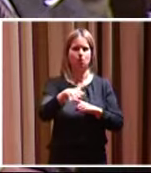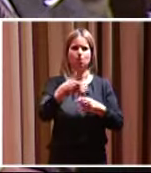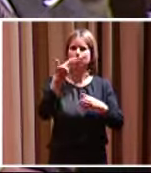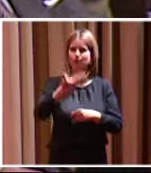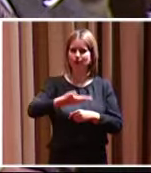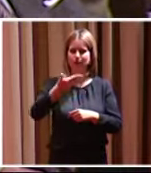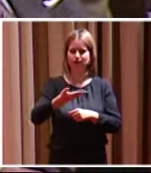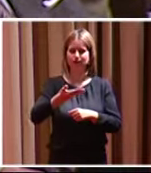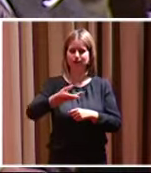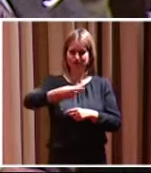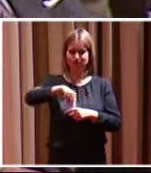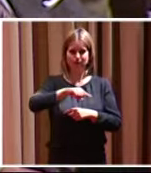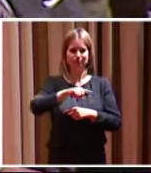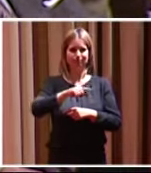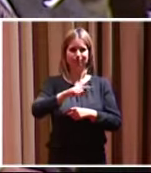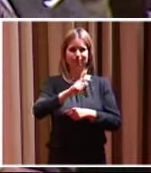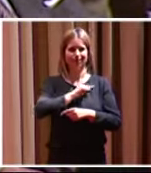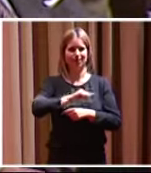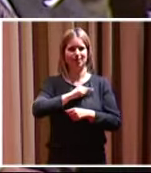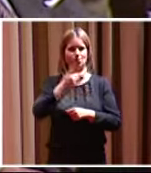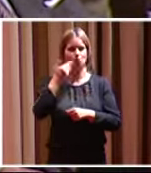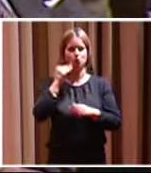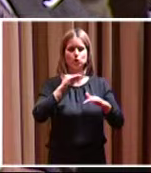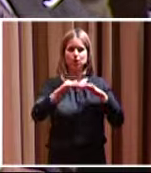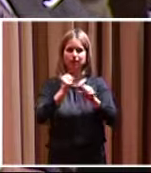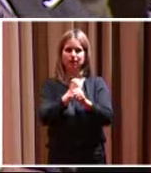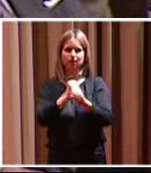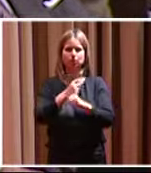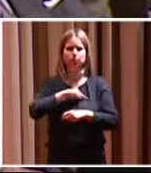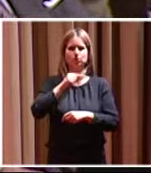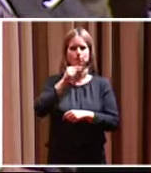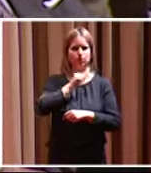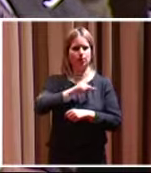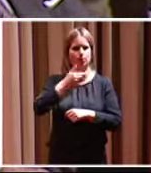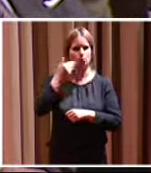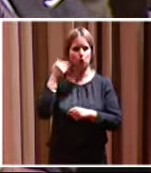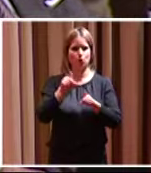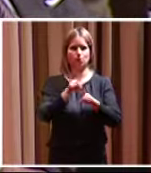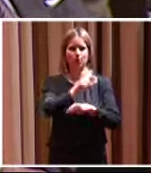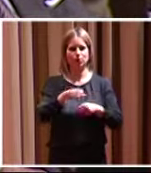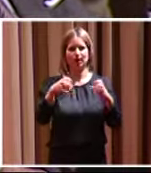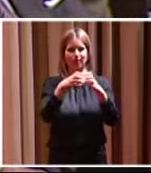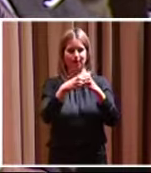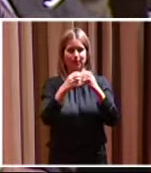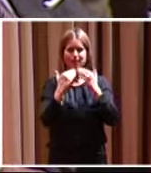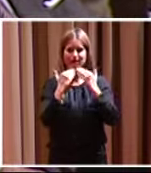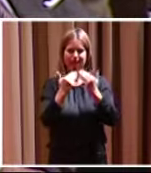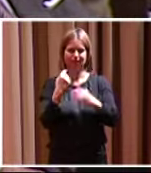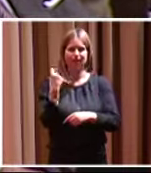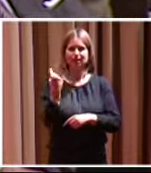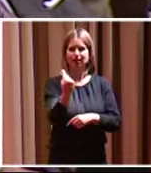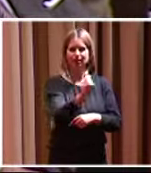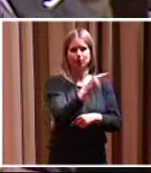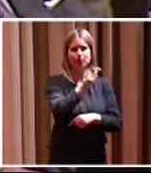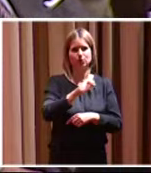importantes y nos llenan de orgullo vuestra actividad y trabajo como granadinos. Gracias a cada uno de